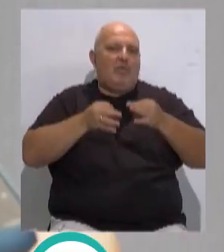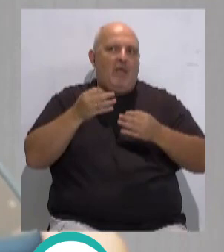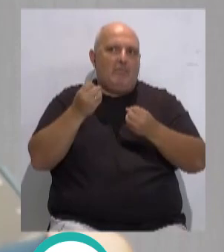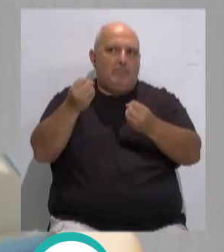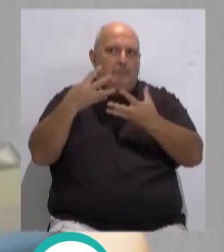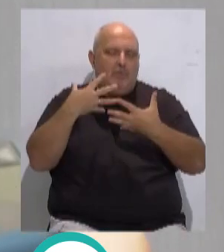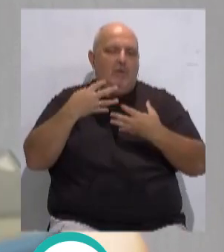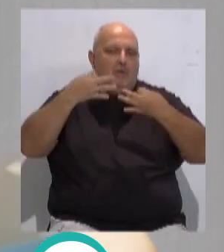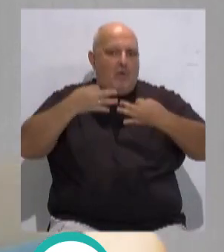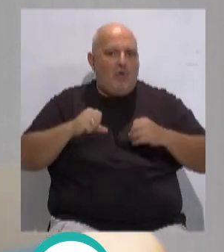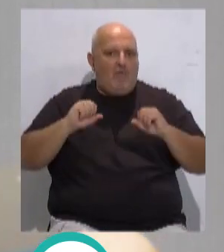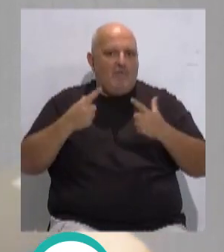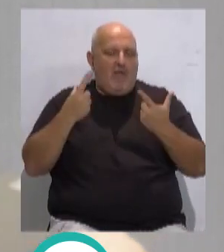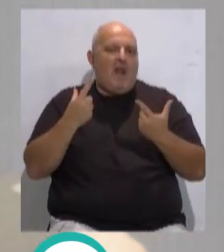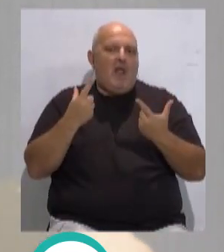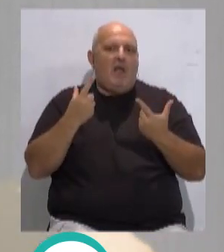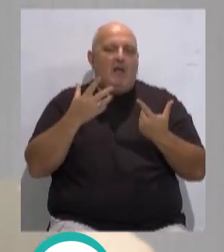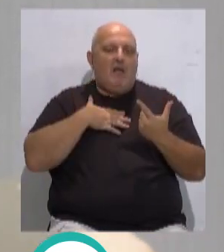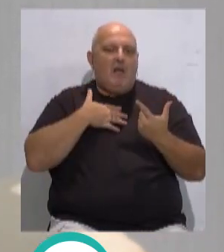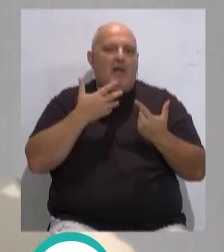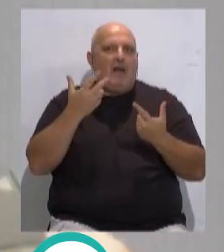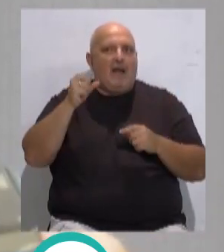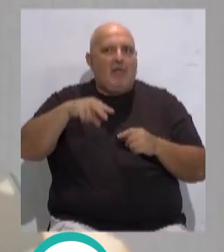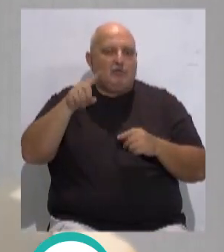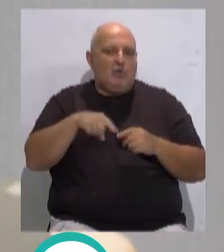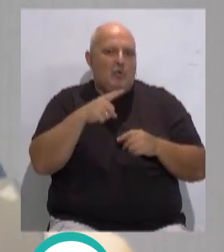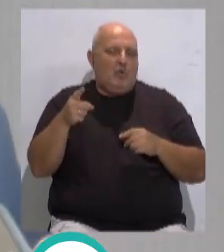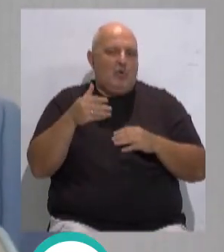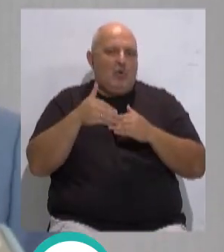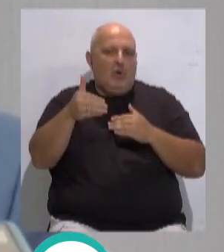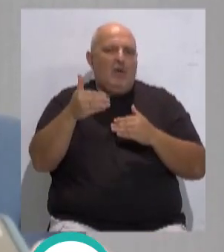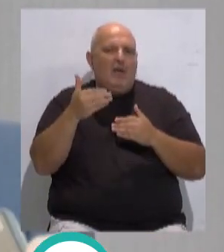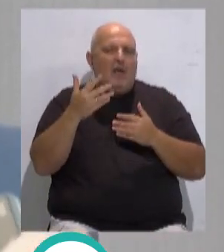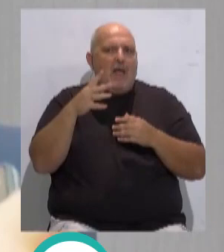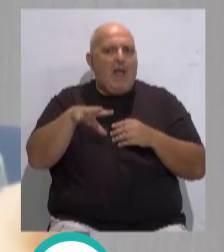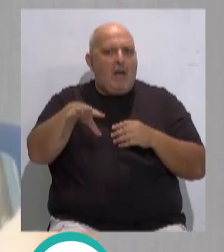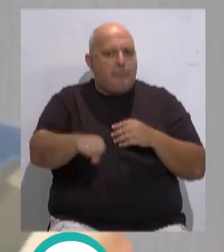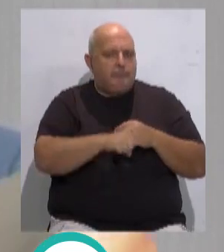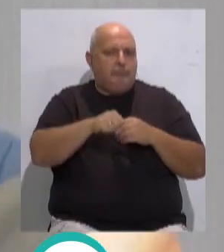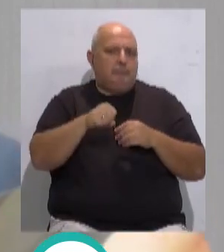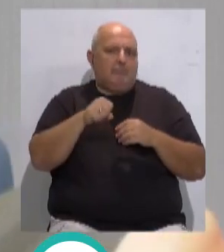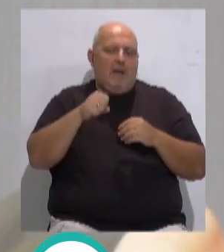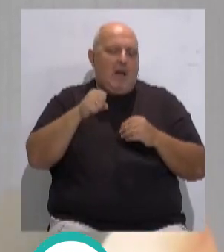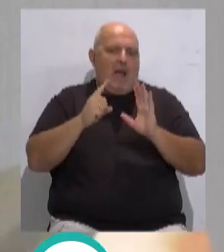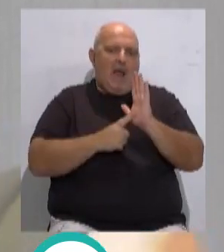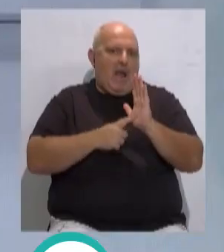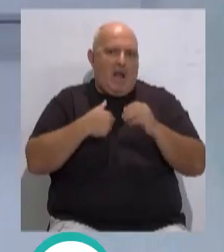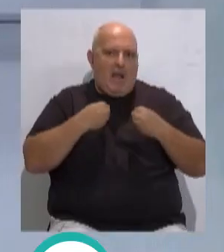bueno, pues definitivamente nos dé la razón en un terreno, como digo, que hemos adquirido de manera